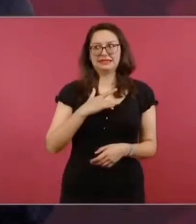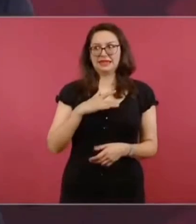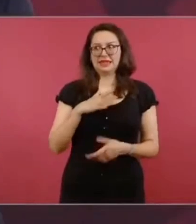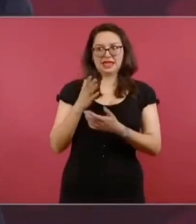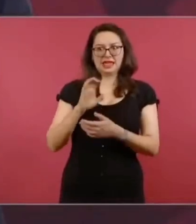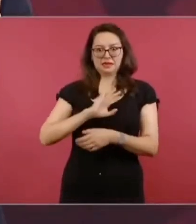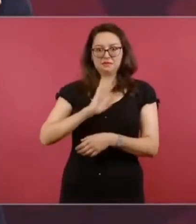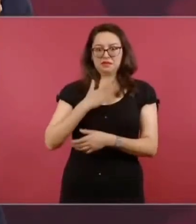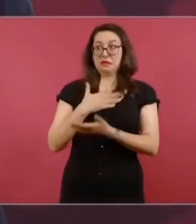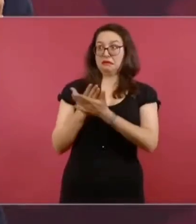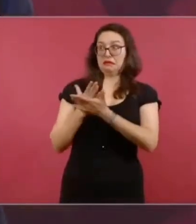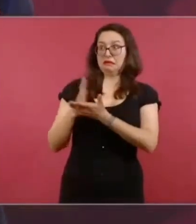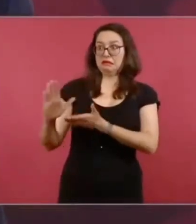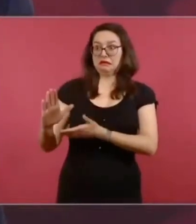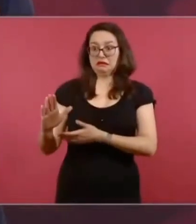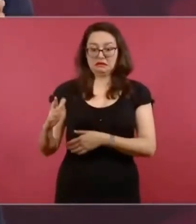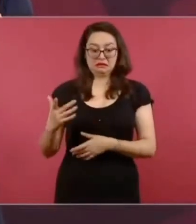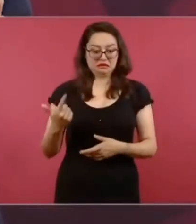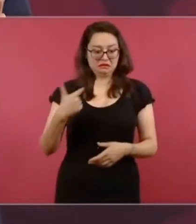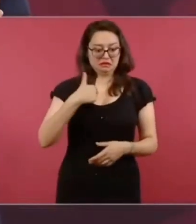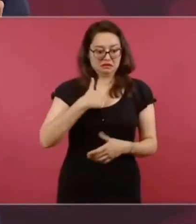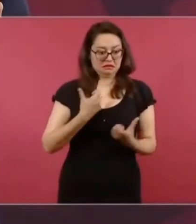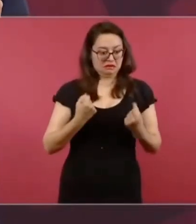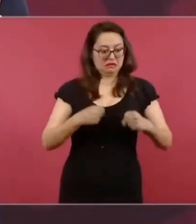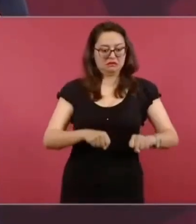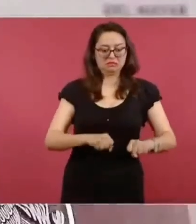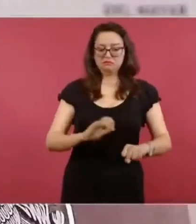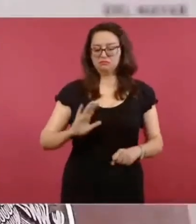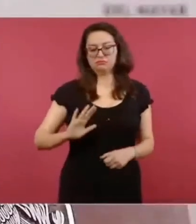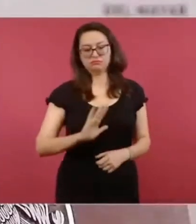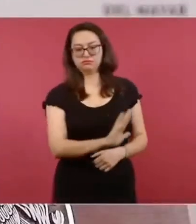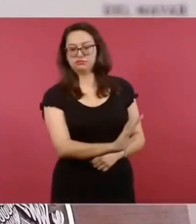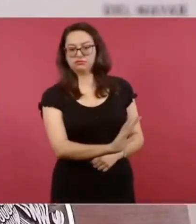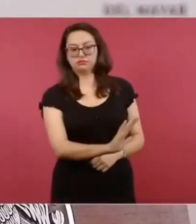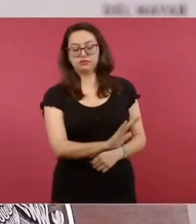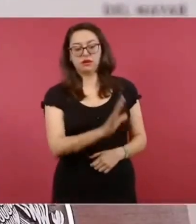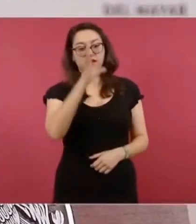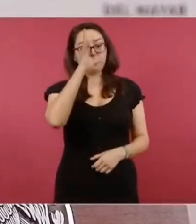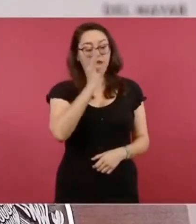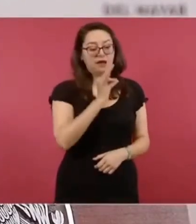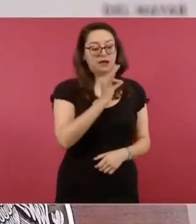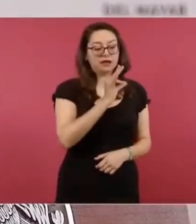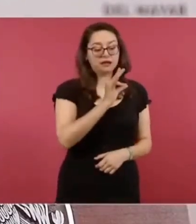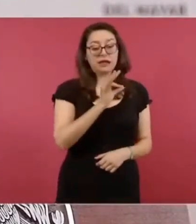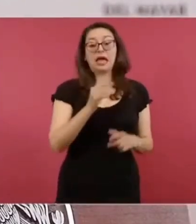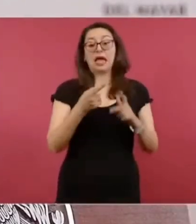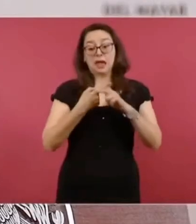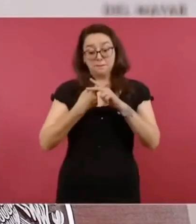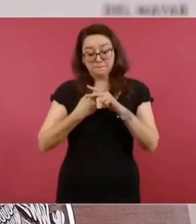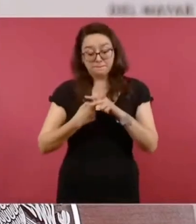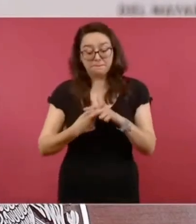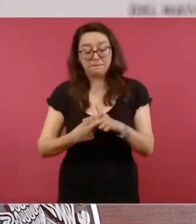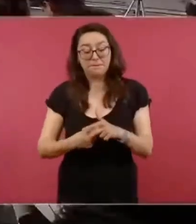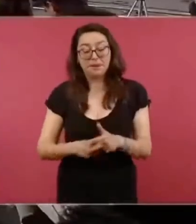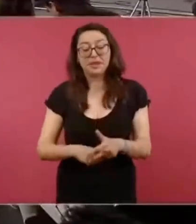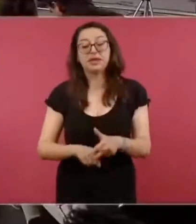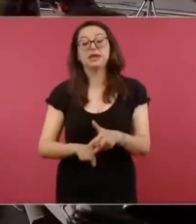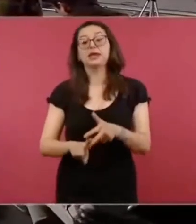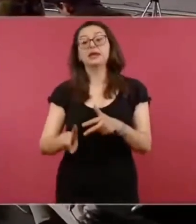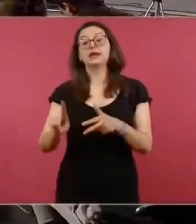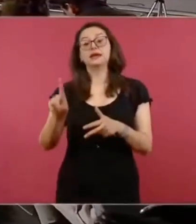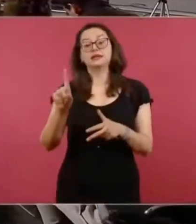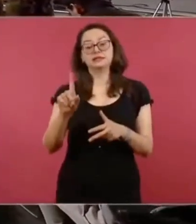se establece una república federal democrática y se tiene